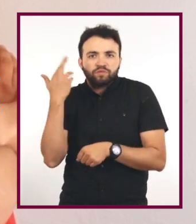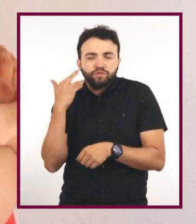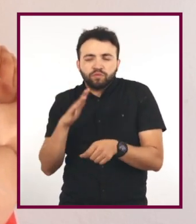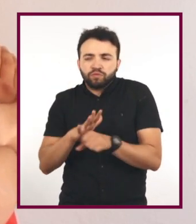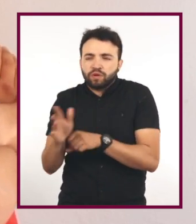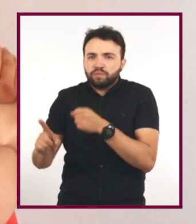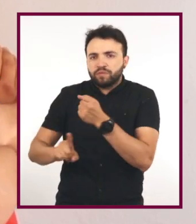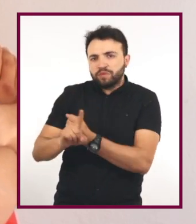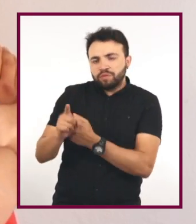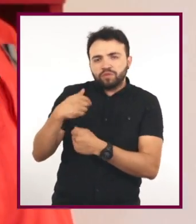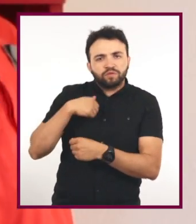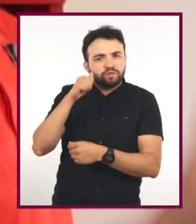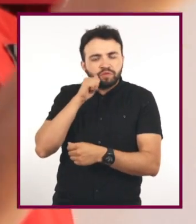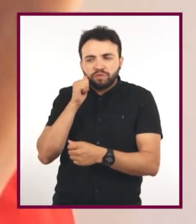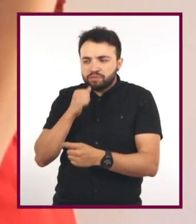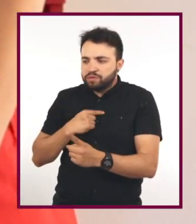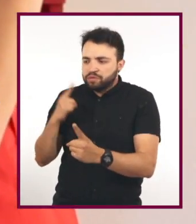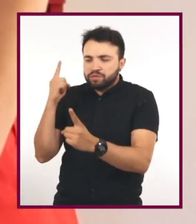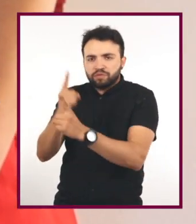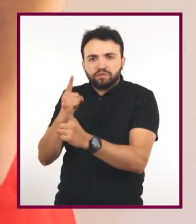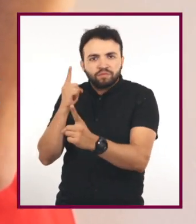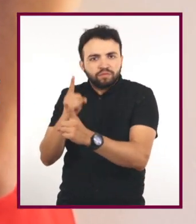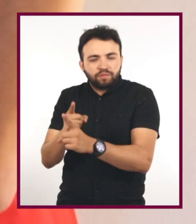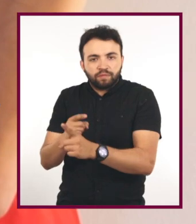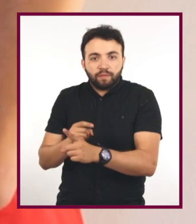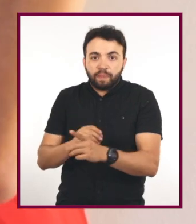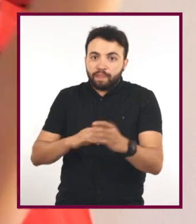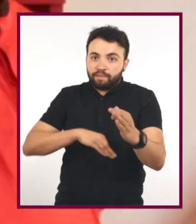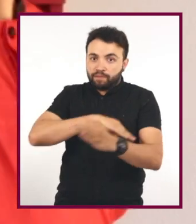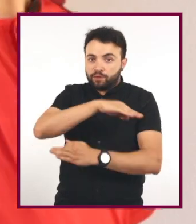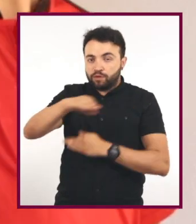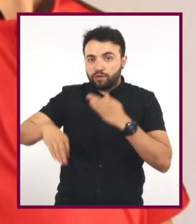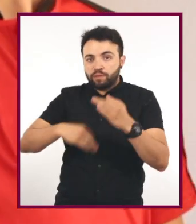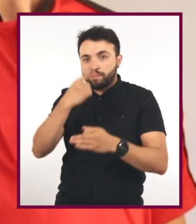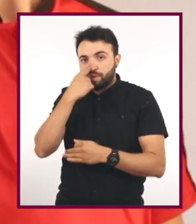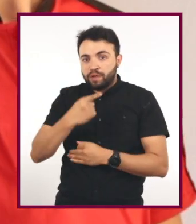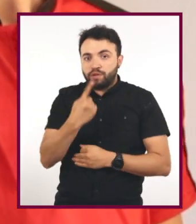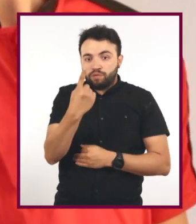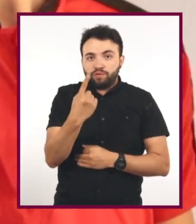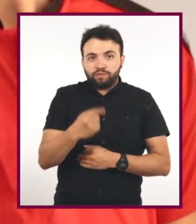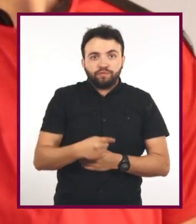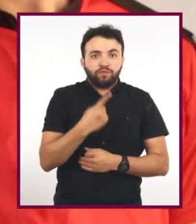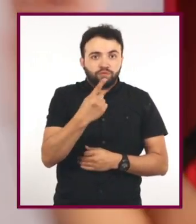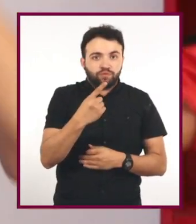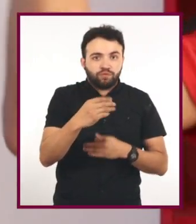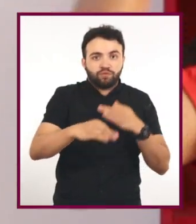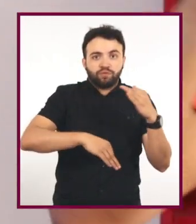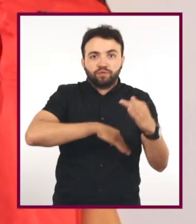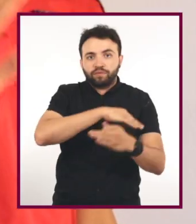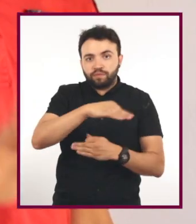físicamente, pero estoy, ¿sabes? Todos para uno y uno para todos. Y todas.